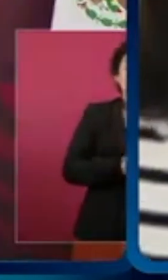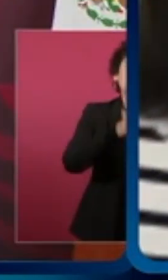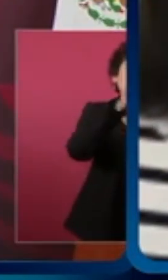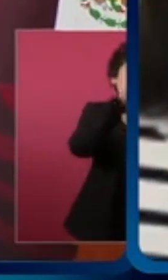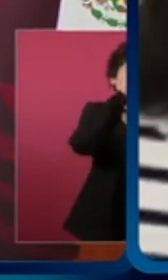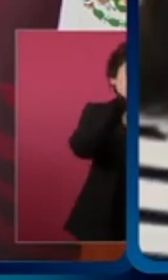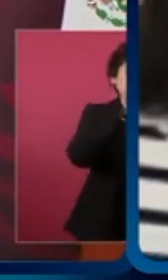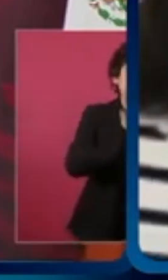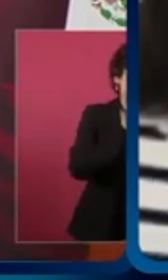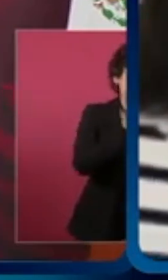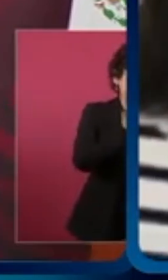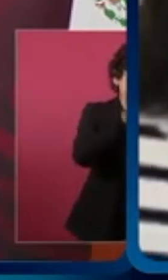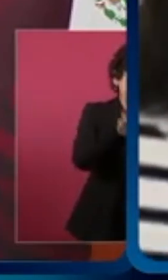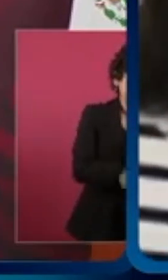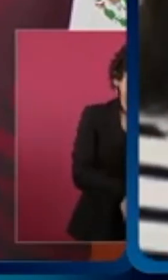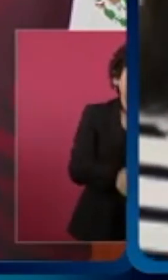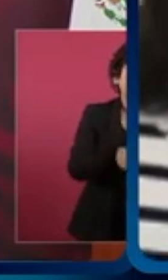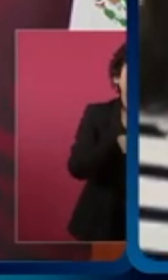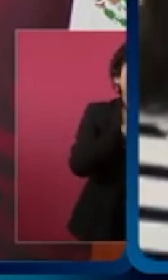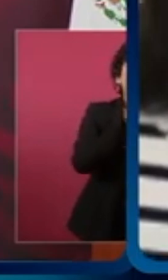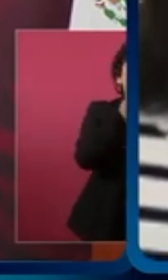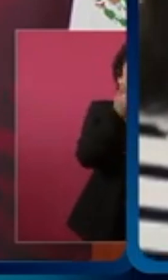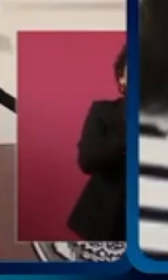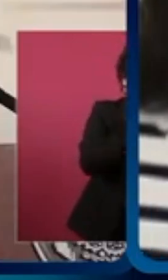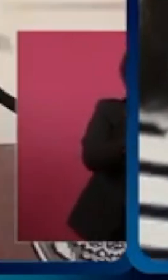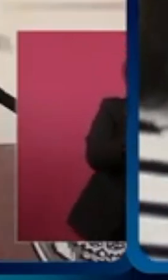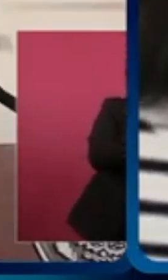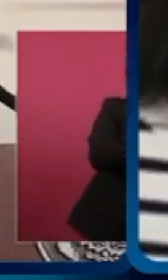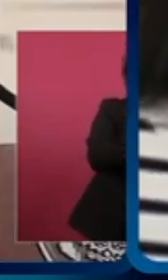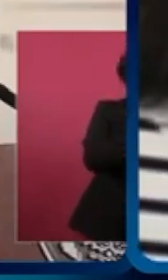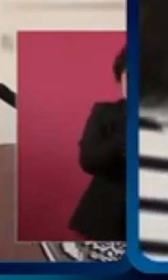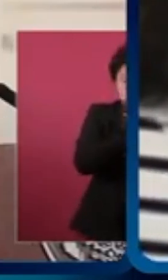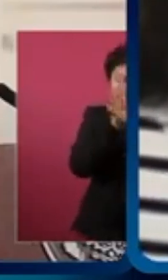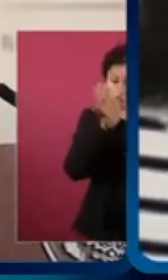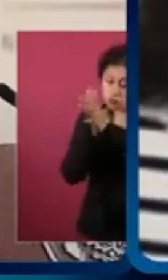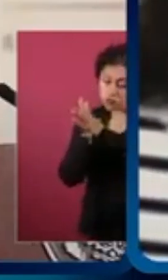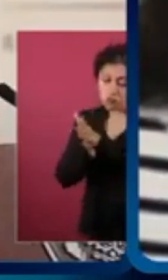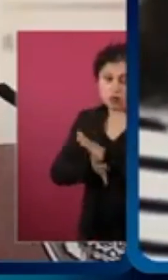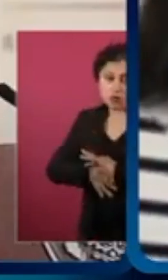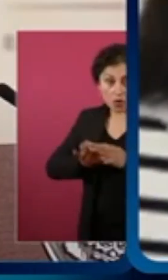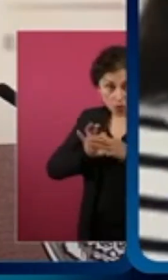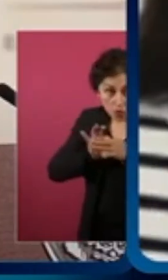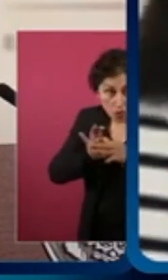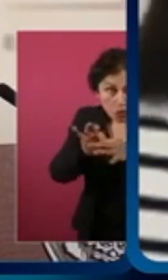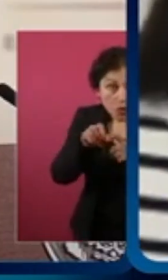transformación, tiene que renovarse el Poder Judicial.